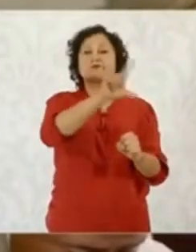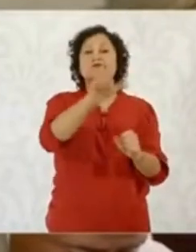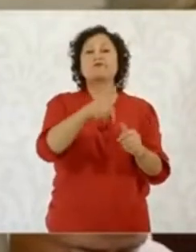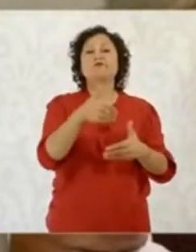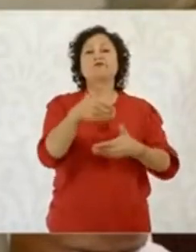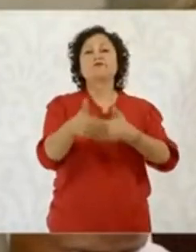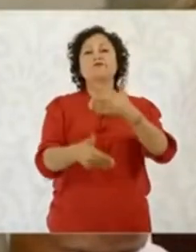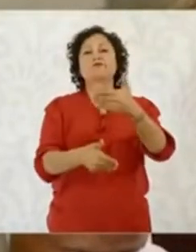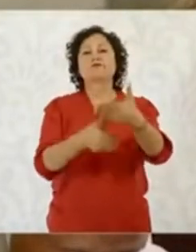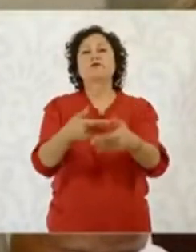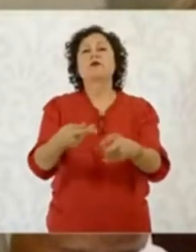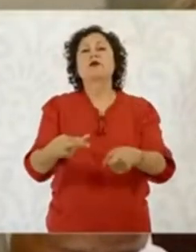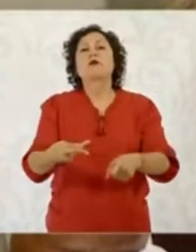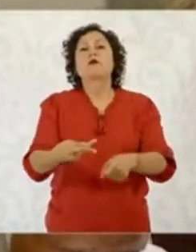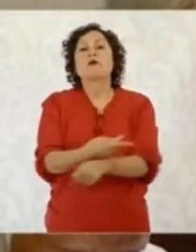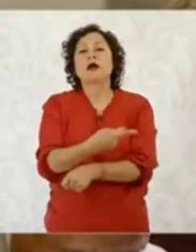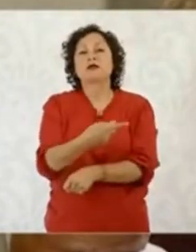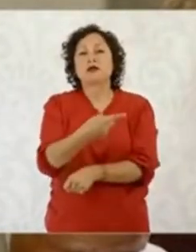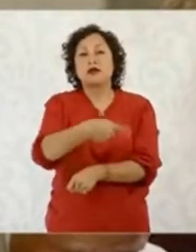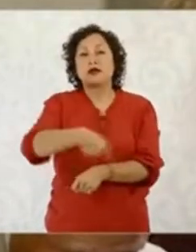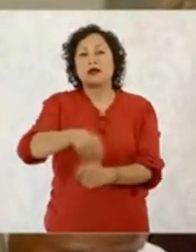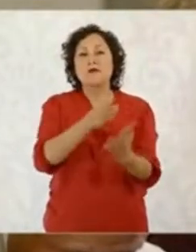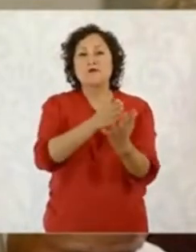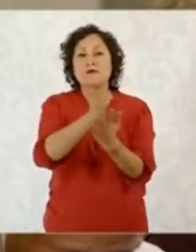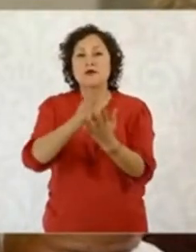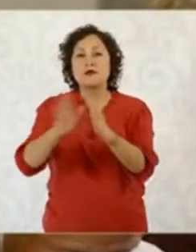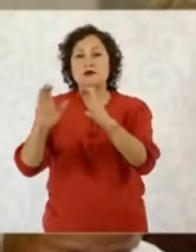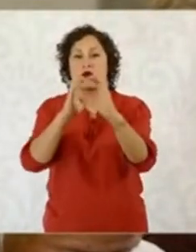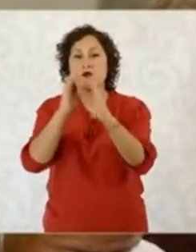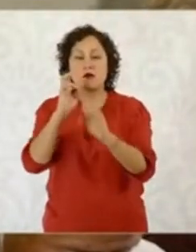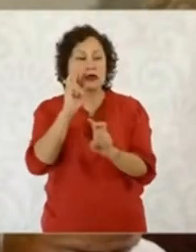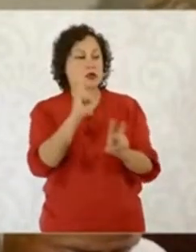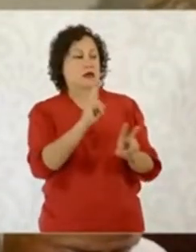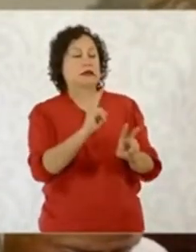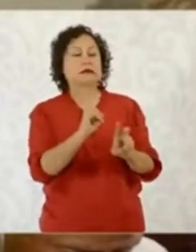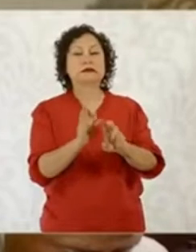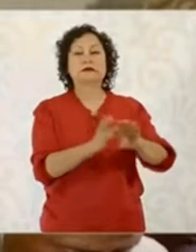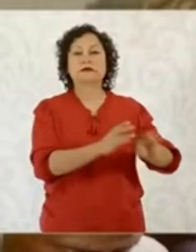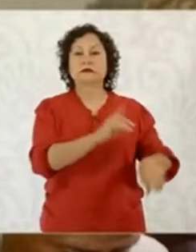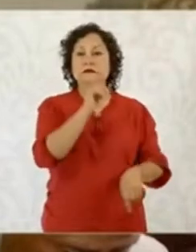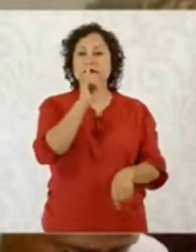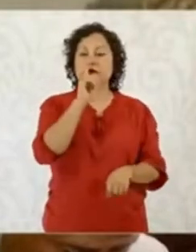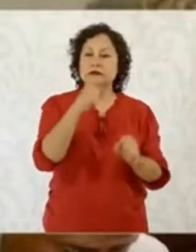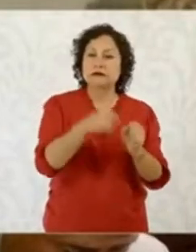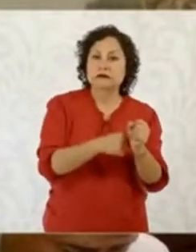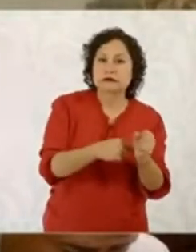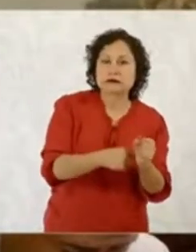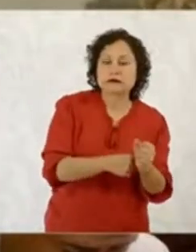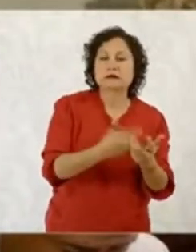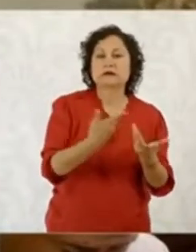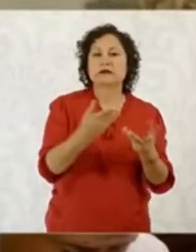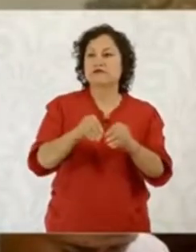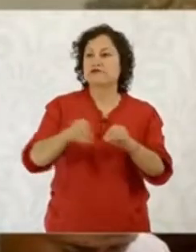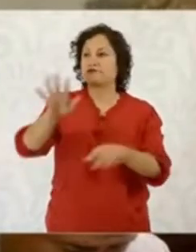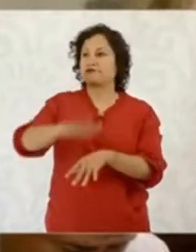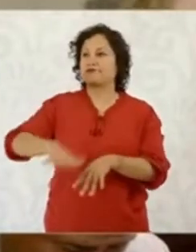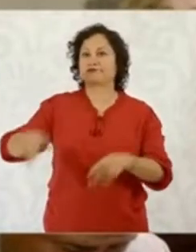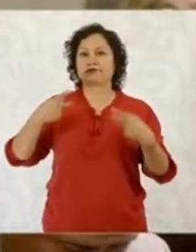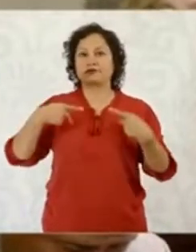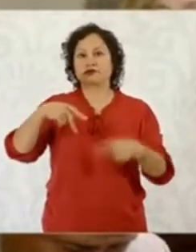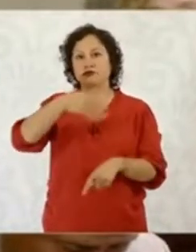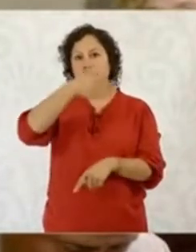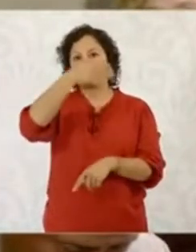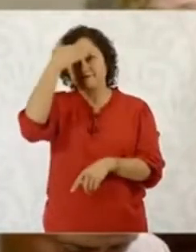pues no informarle al pueblo de México las atrocidades que se cometieron en aquel sexenio y sobre todo para